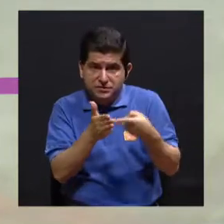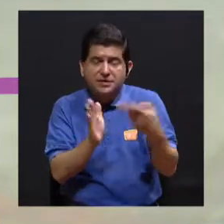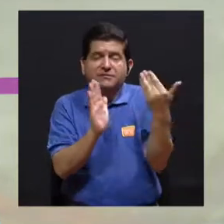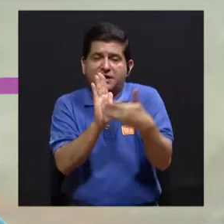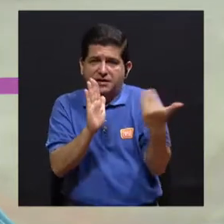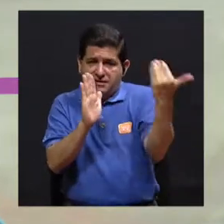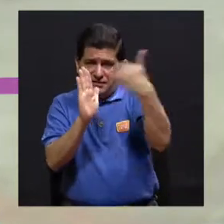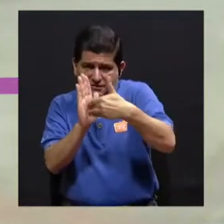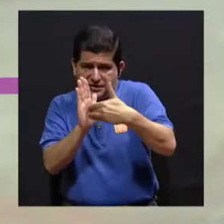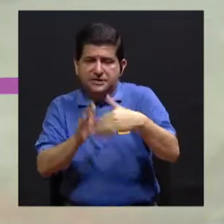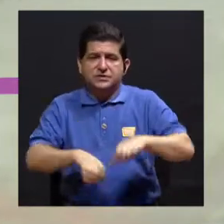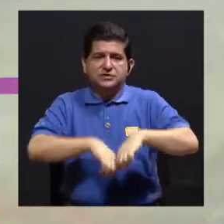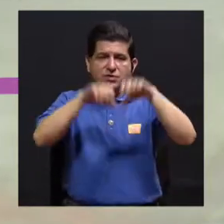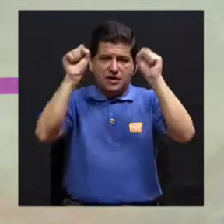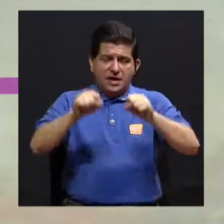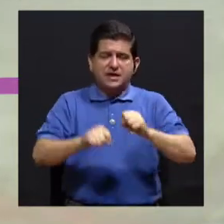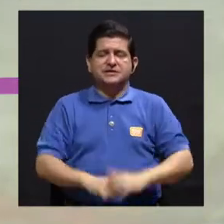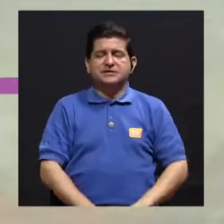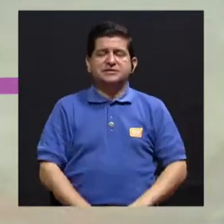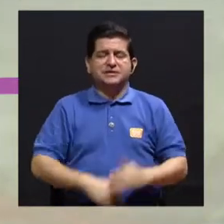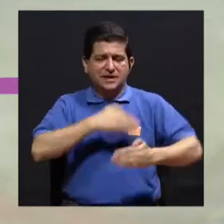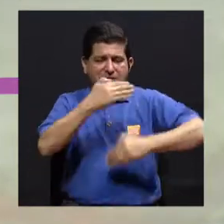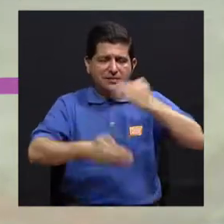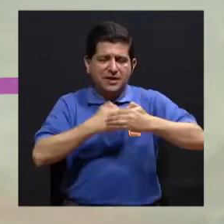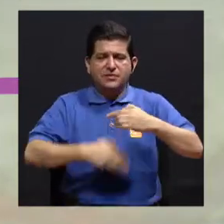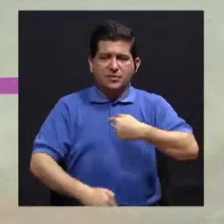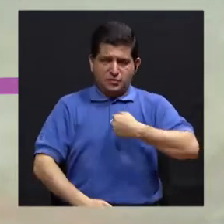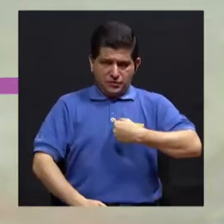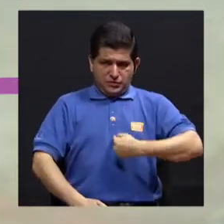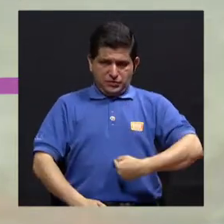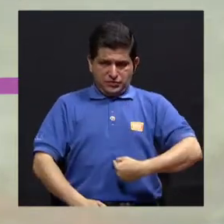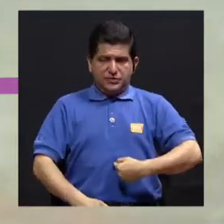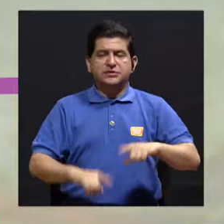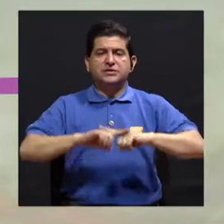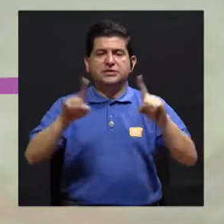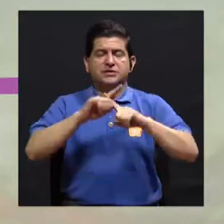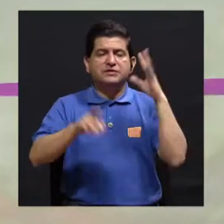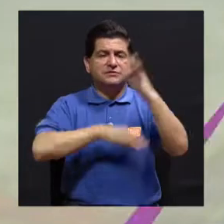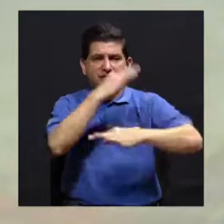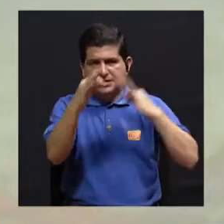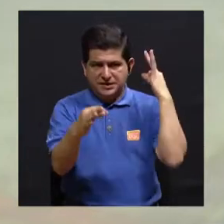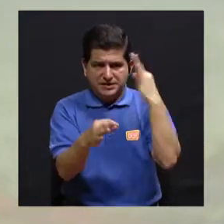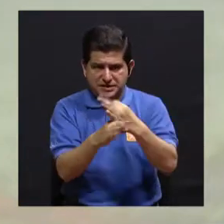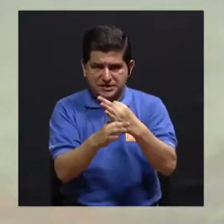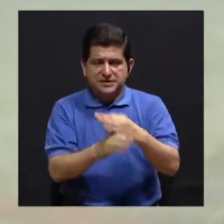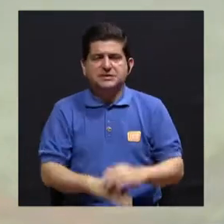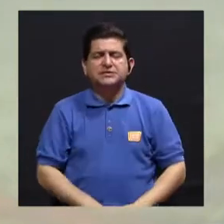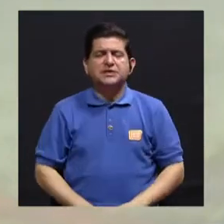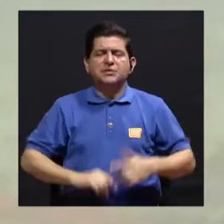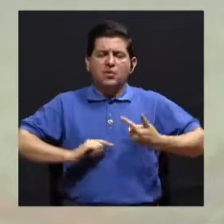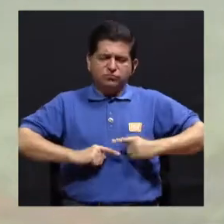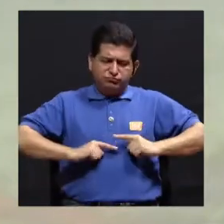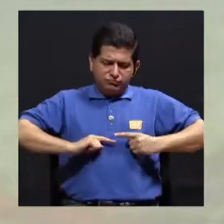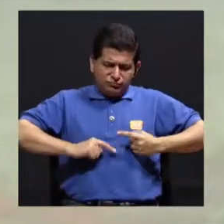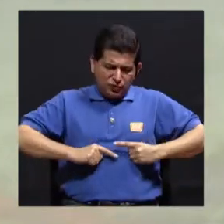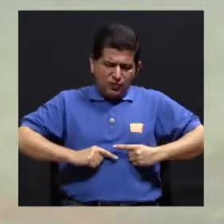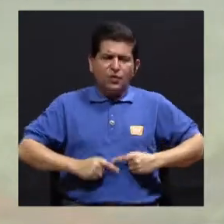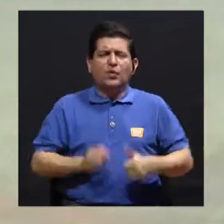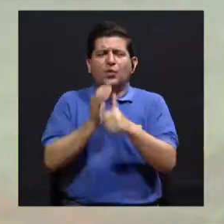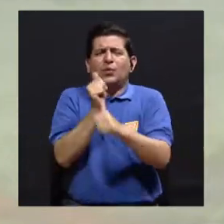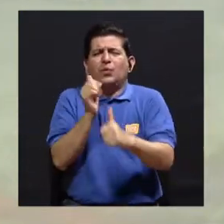son diferentes afecciones al sistema gastrointestinal. ¿Okay? Diferentes tipos de dolor